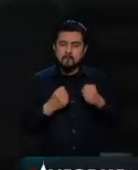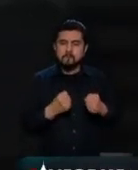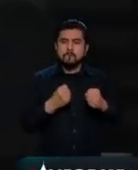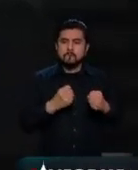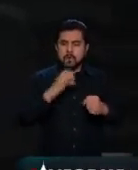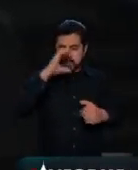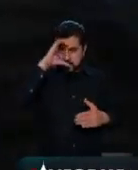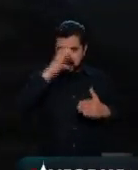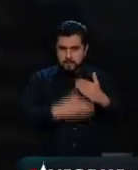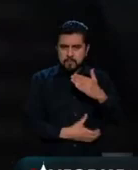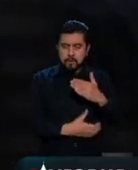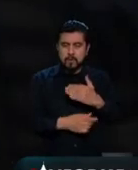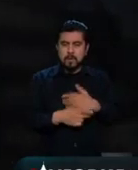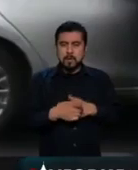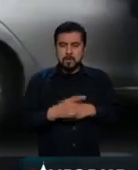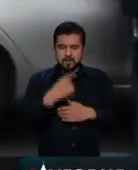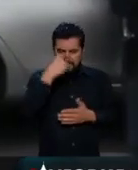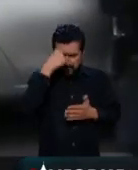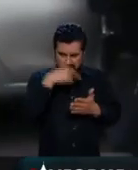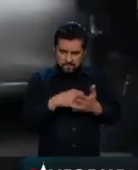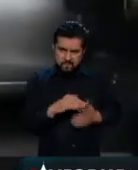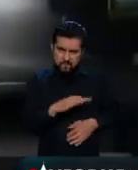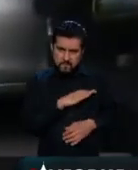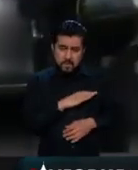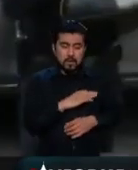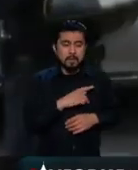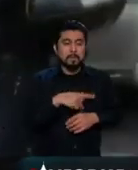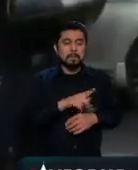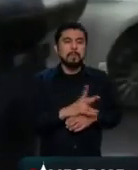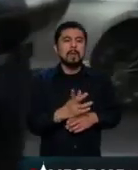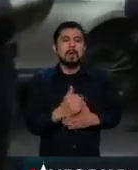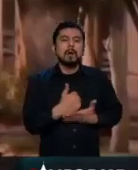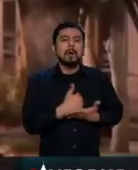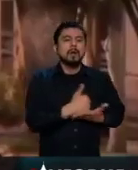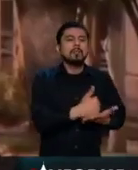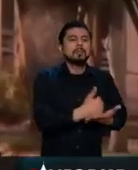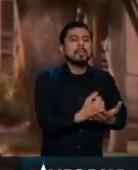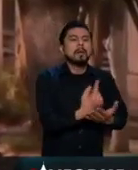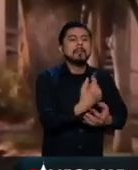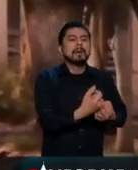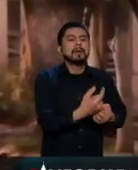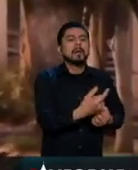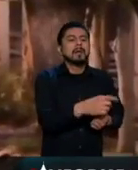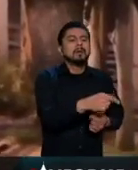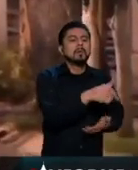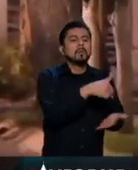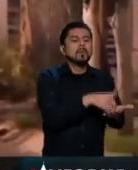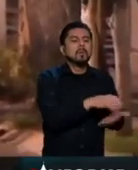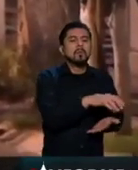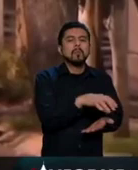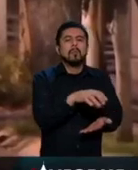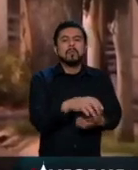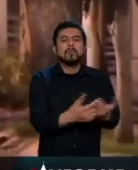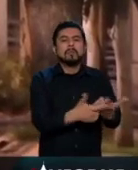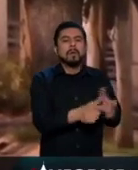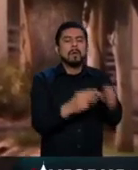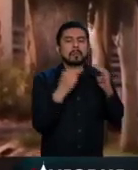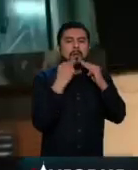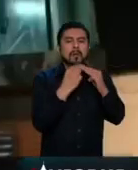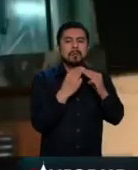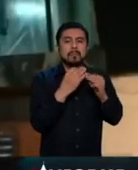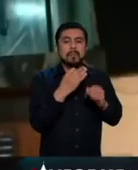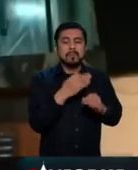lo tanto ayudaban, consentían en aquellos lugares donde dominaban, y es algo que ha perdurado, pero